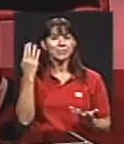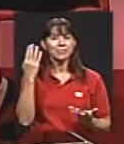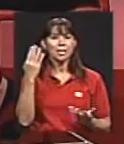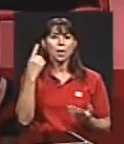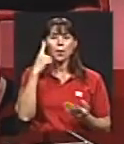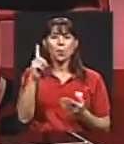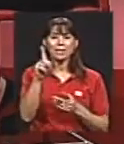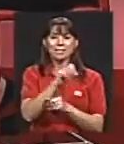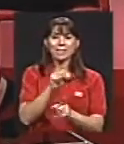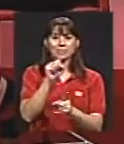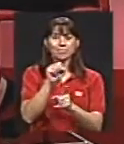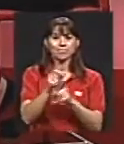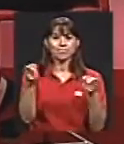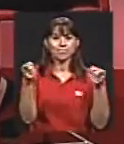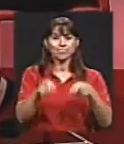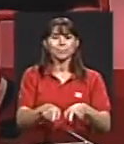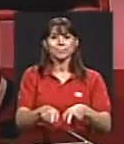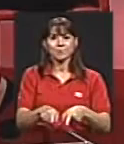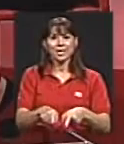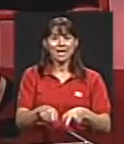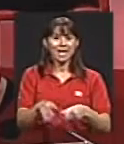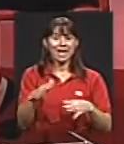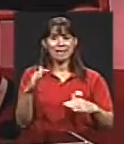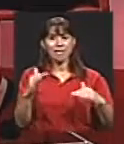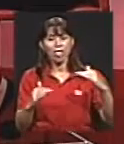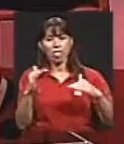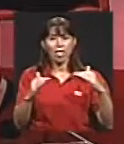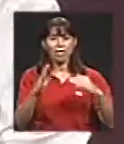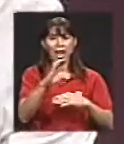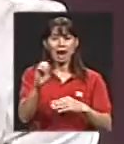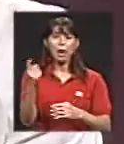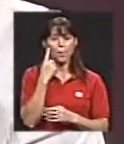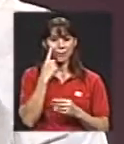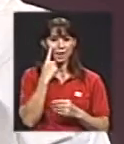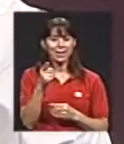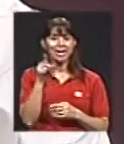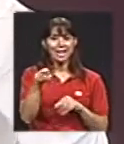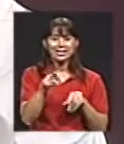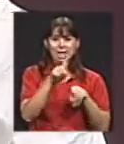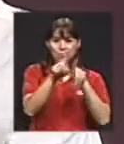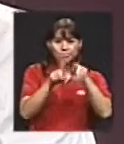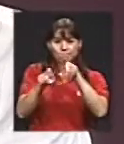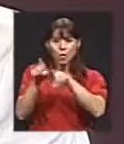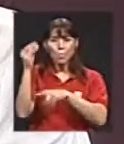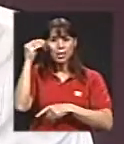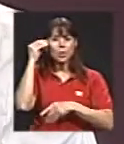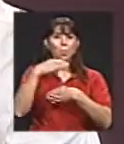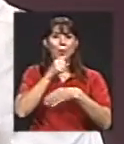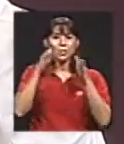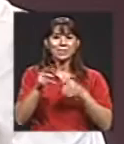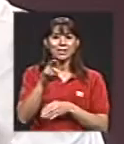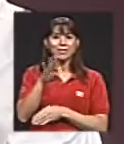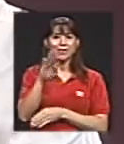se llevó a la crisis en que está la caja a ese desbalance vamos a ver el siguiente sondeo de opinión hecho por la periodista